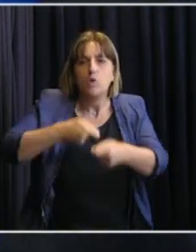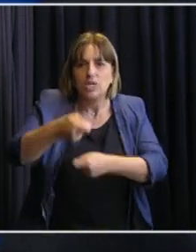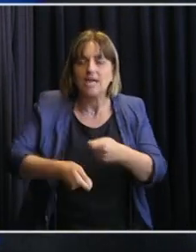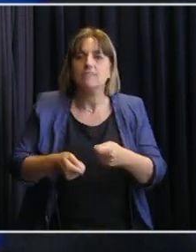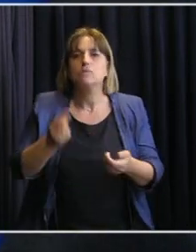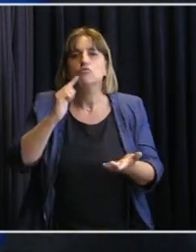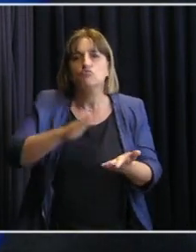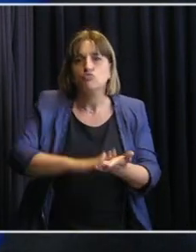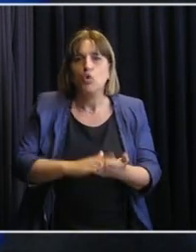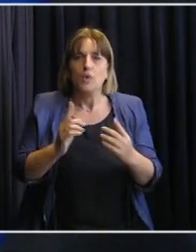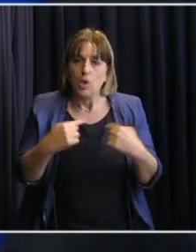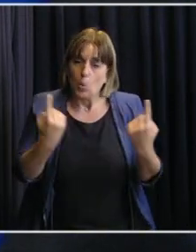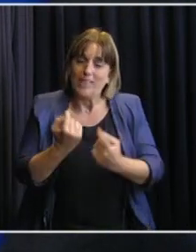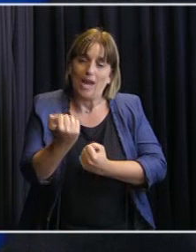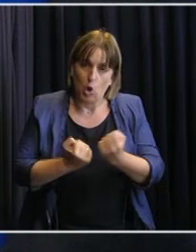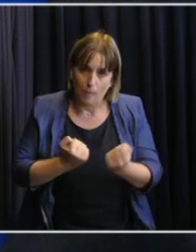liquidez de nuestra economía,